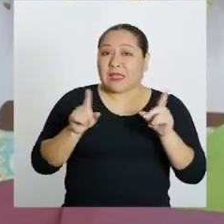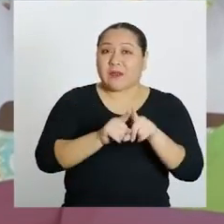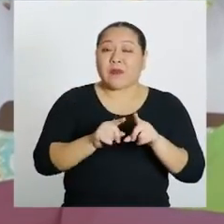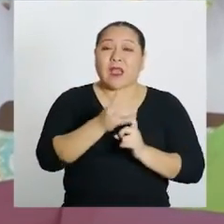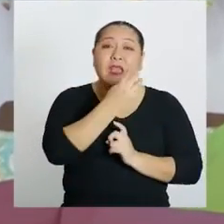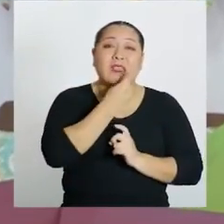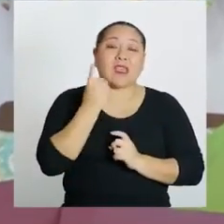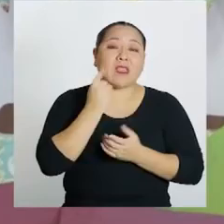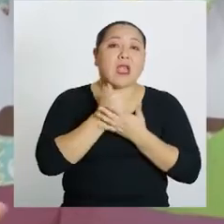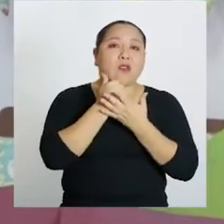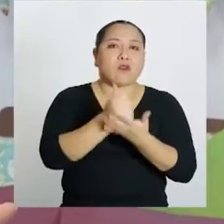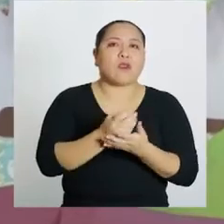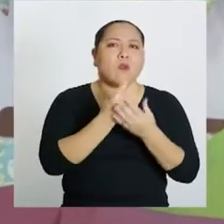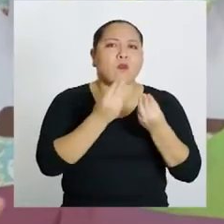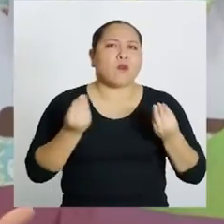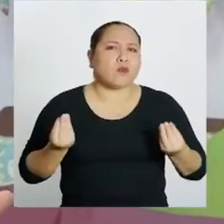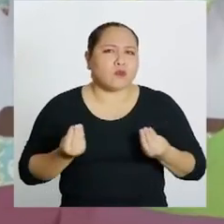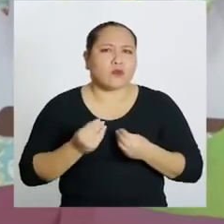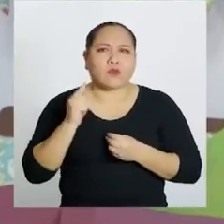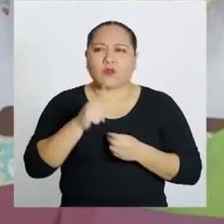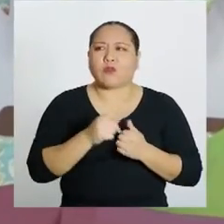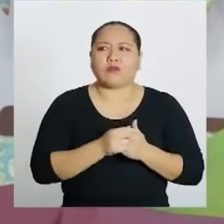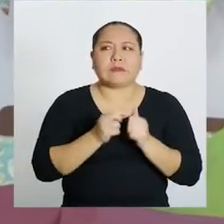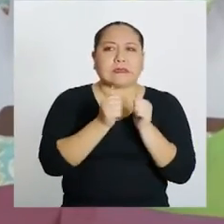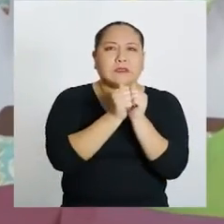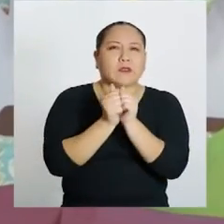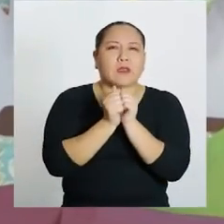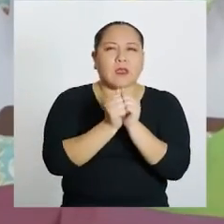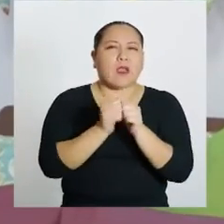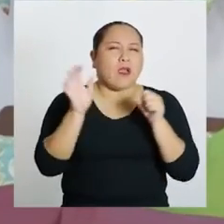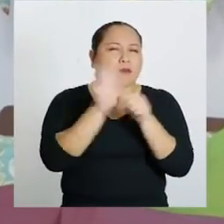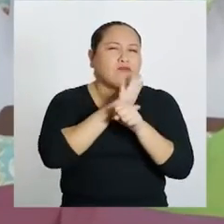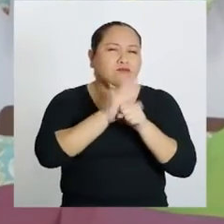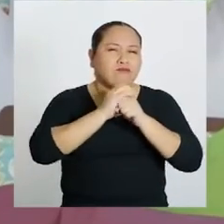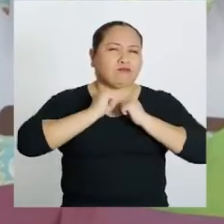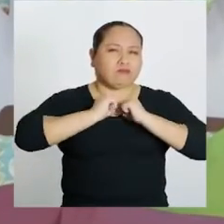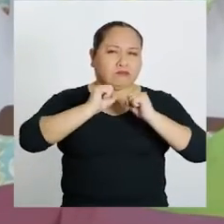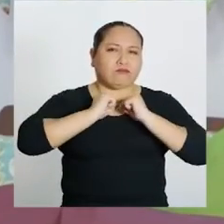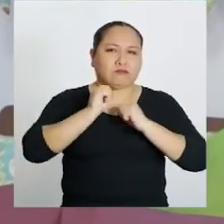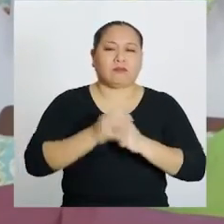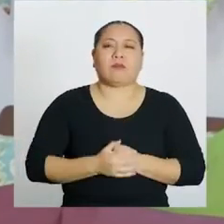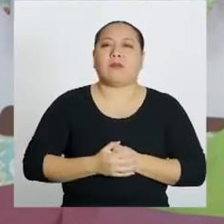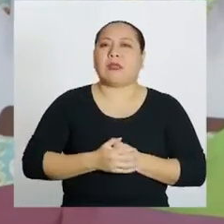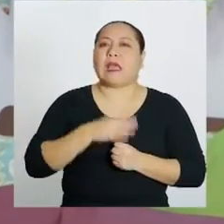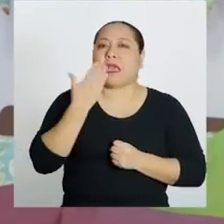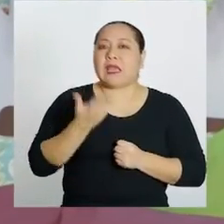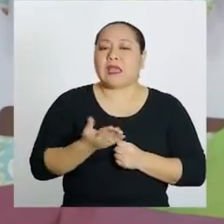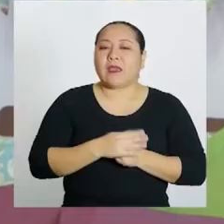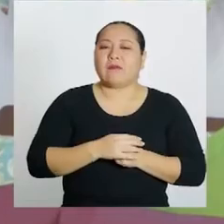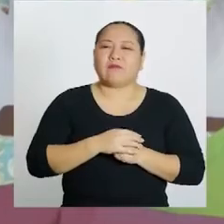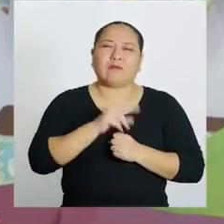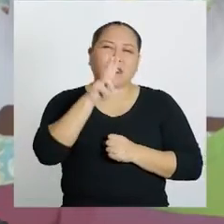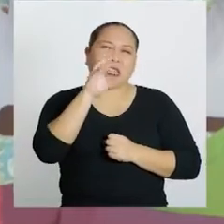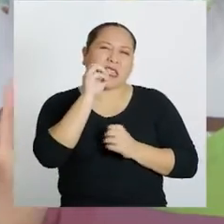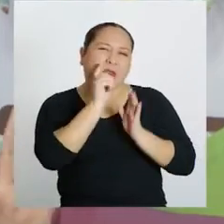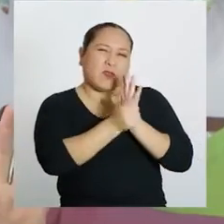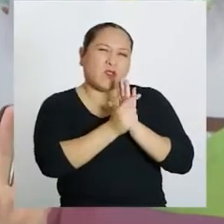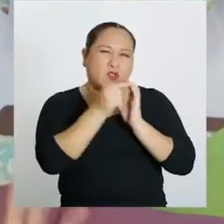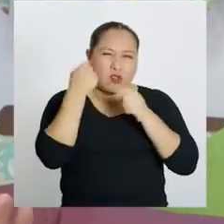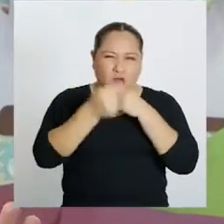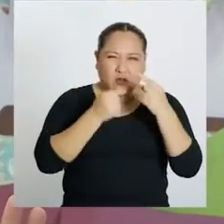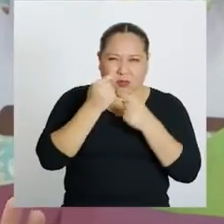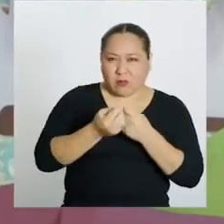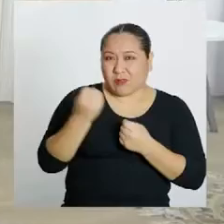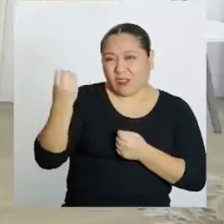dieta no sirve de mucho si no la llevamos junto a una vida llena de actividades físicas. Al menos media hora al día, nos dicen